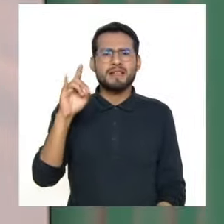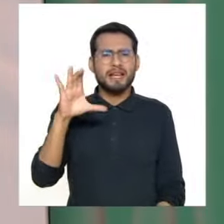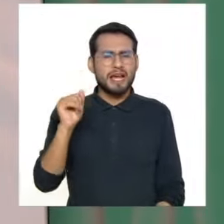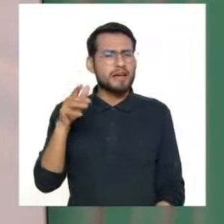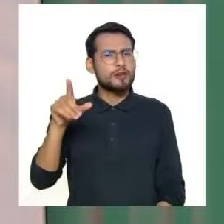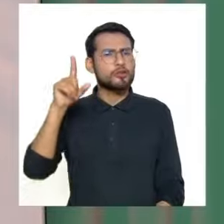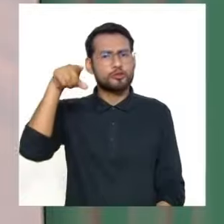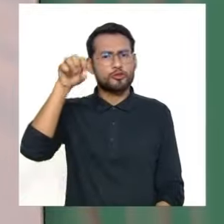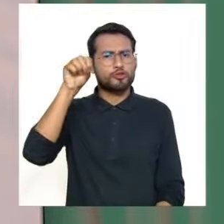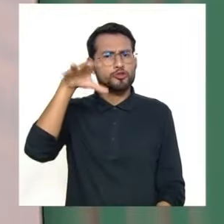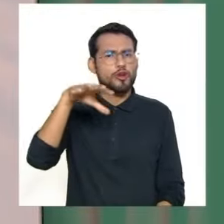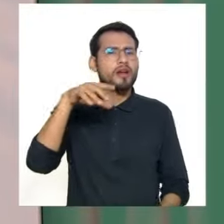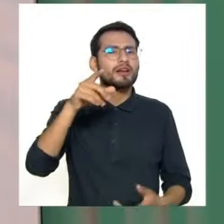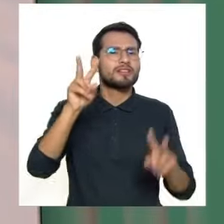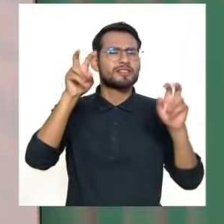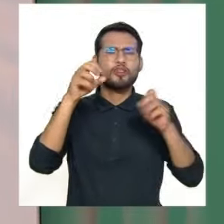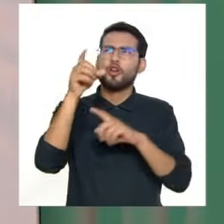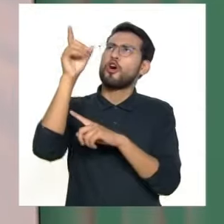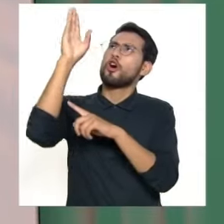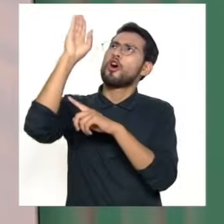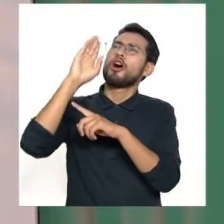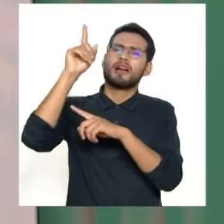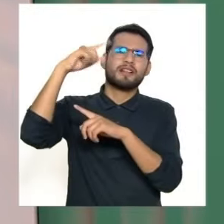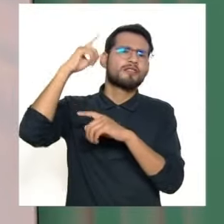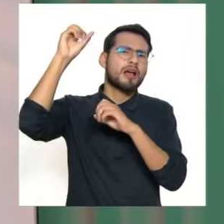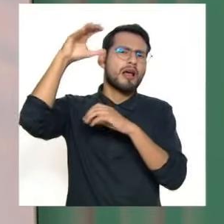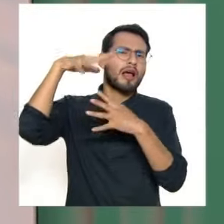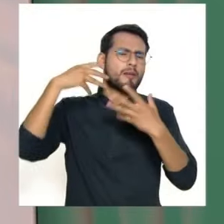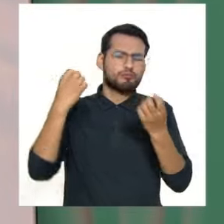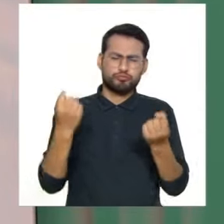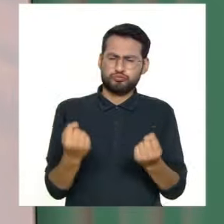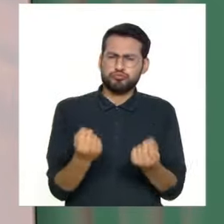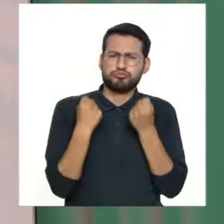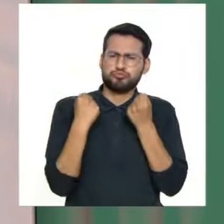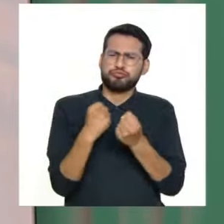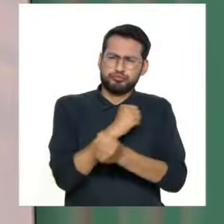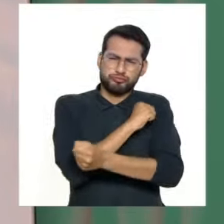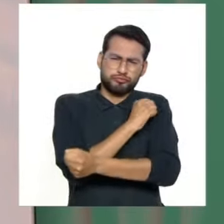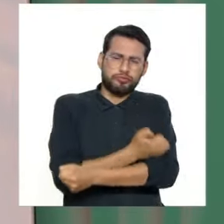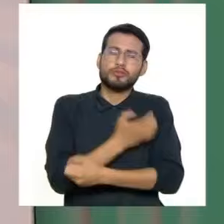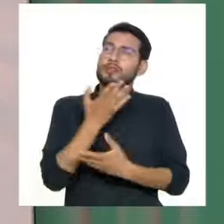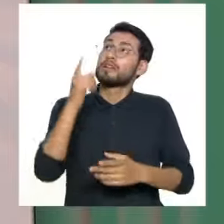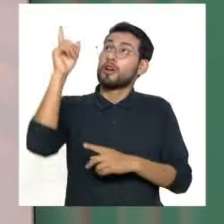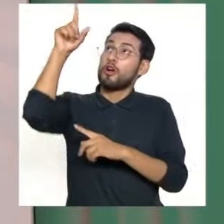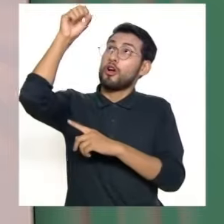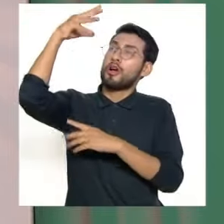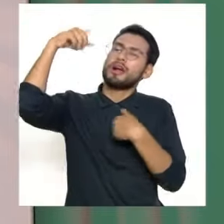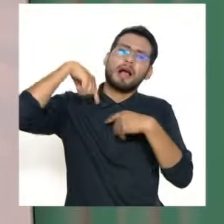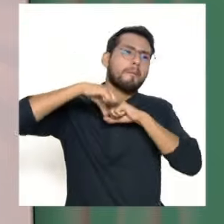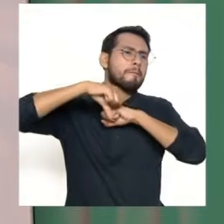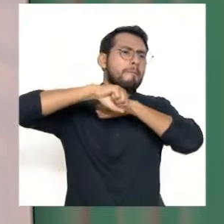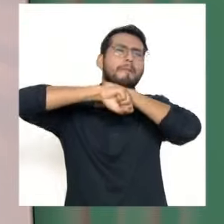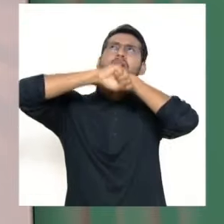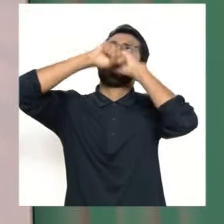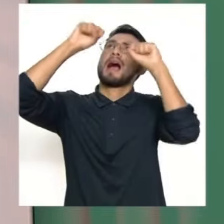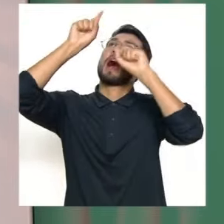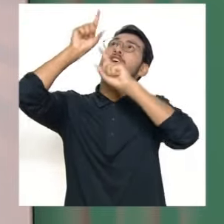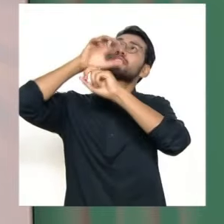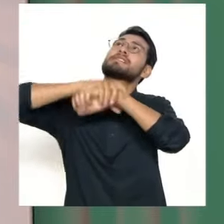sol es una deidad no que representa la energía vital entonces hacer el saludo al sol es por las mañanas